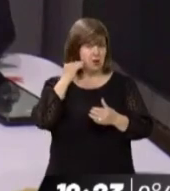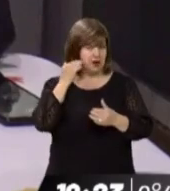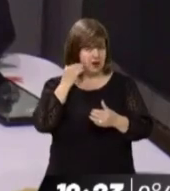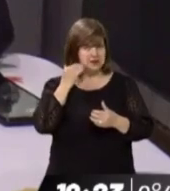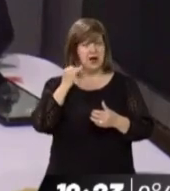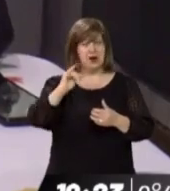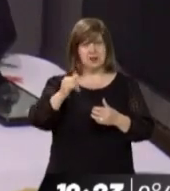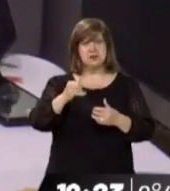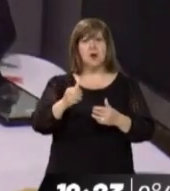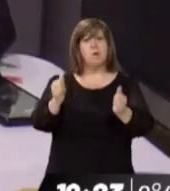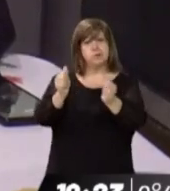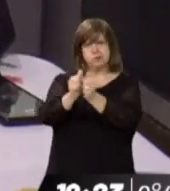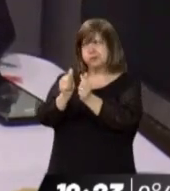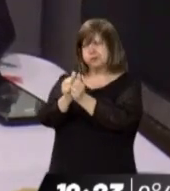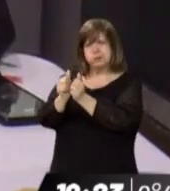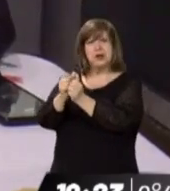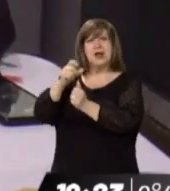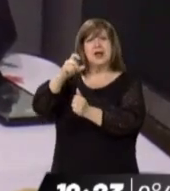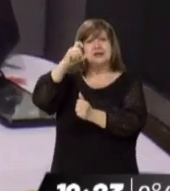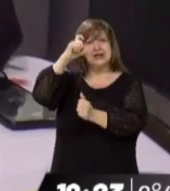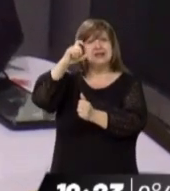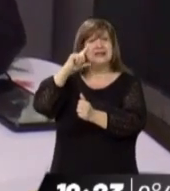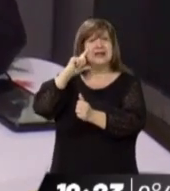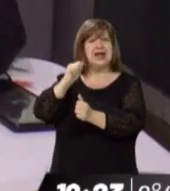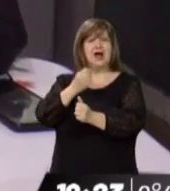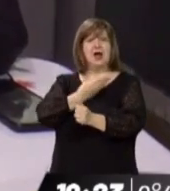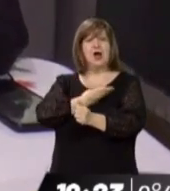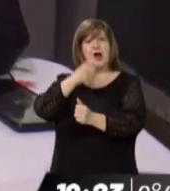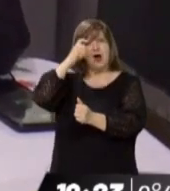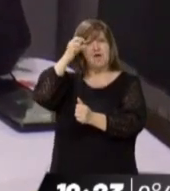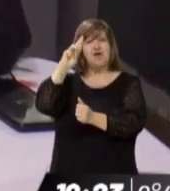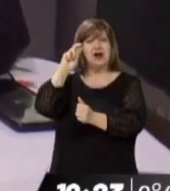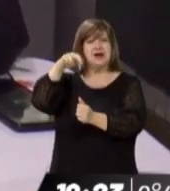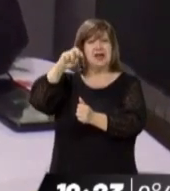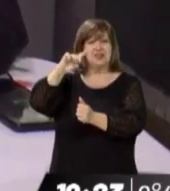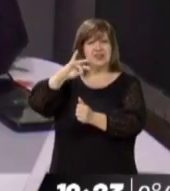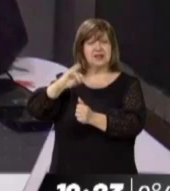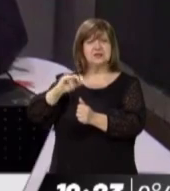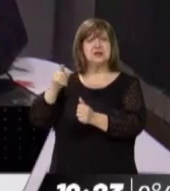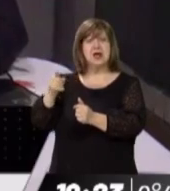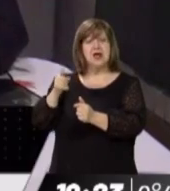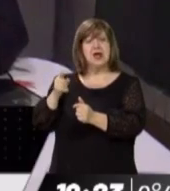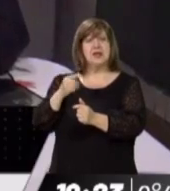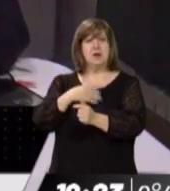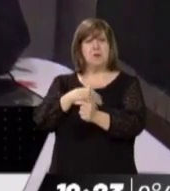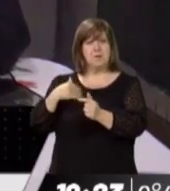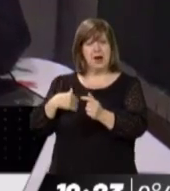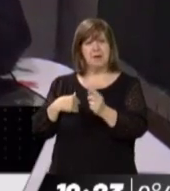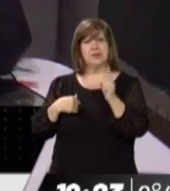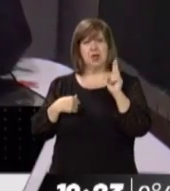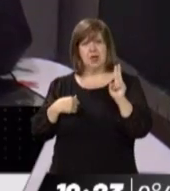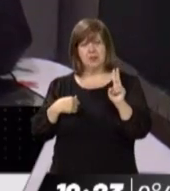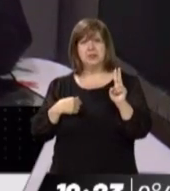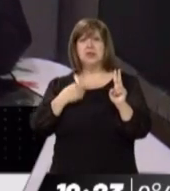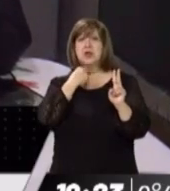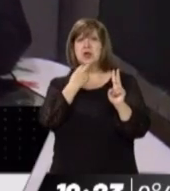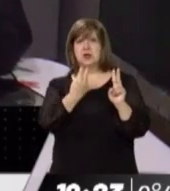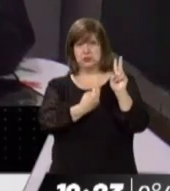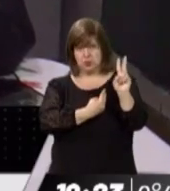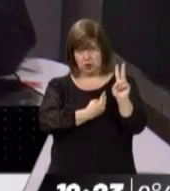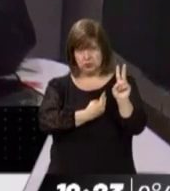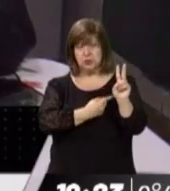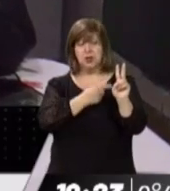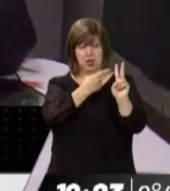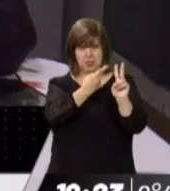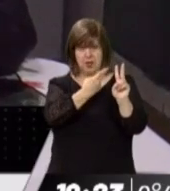sí estamos aquí con Cecilia Fernández ella es mamá de dos chicos que asistieron por varios años